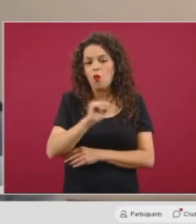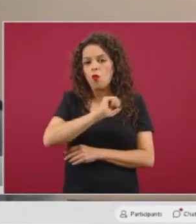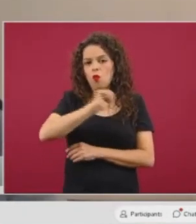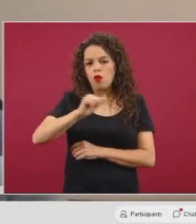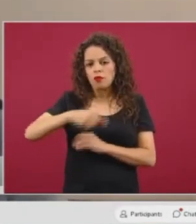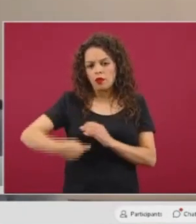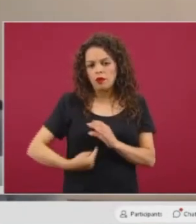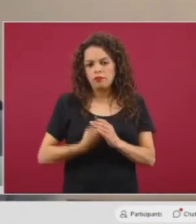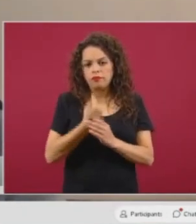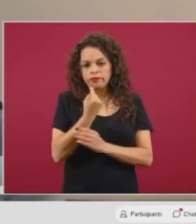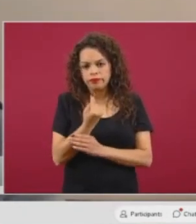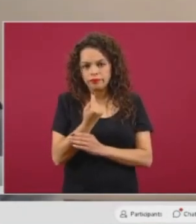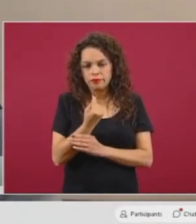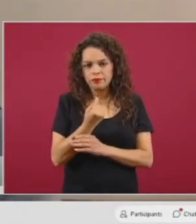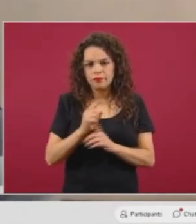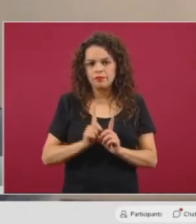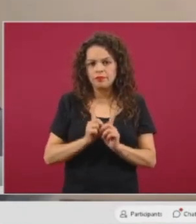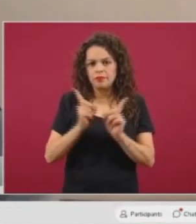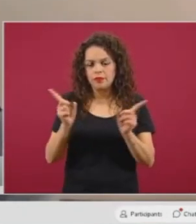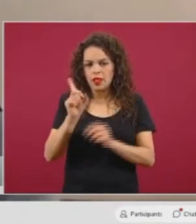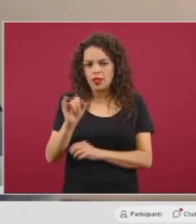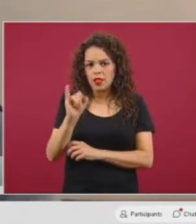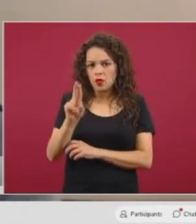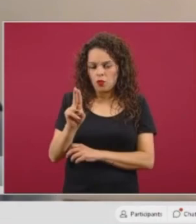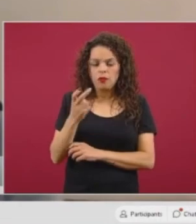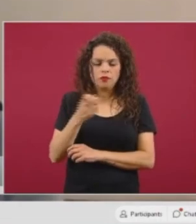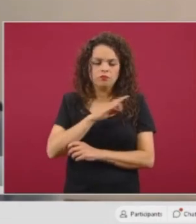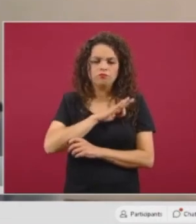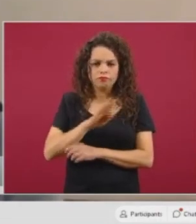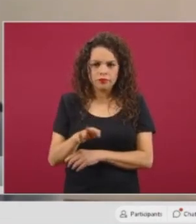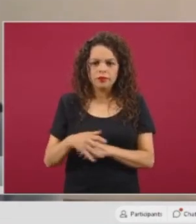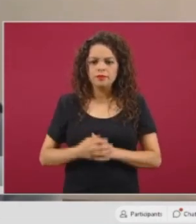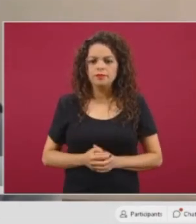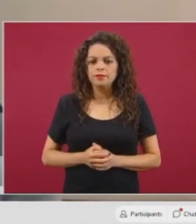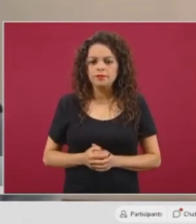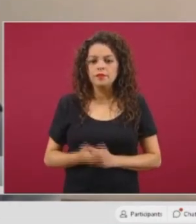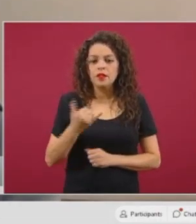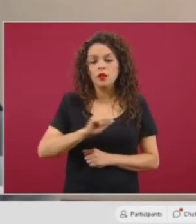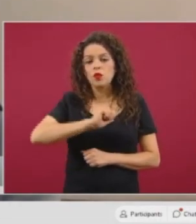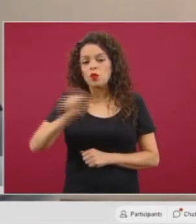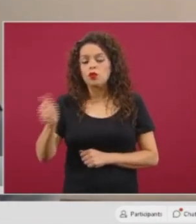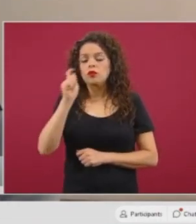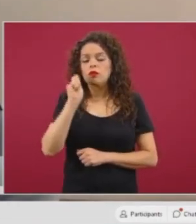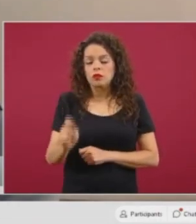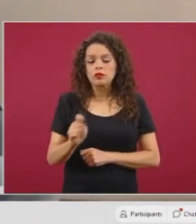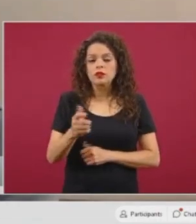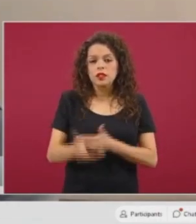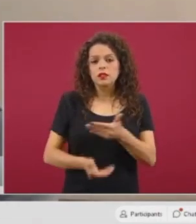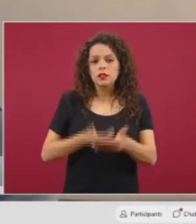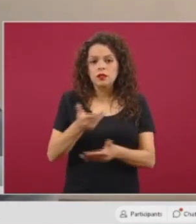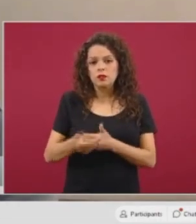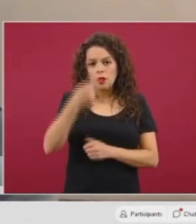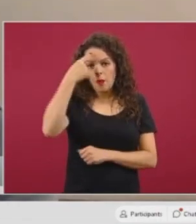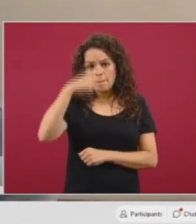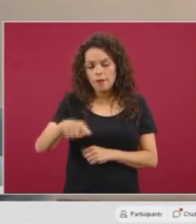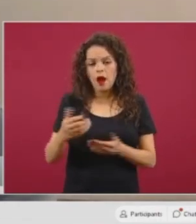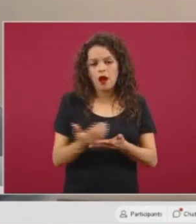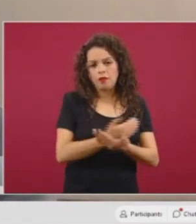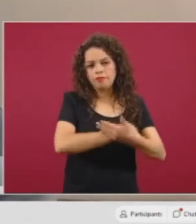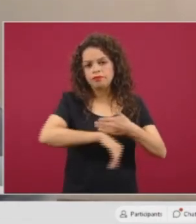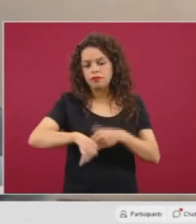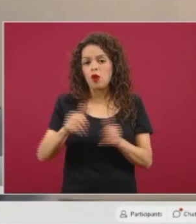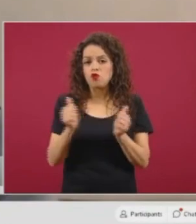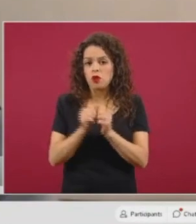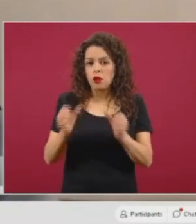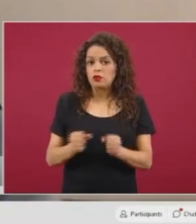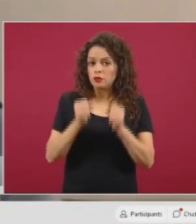un método de anticoncepción de emergencia. Y finalmente, el acceso a los servicios de aborto seguro. La